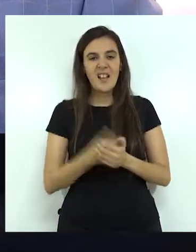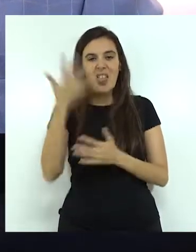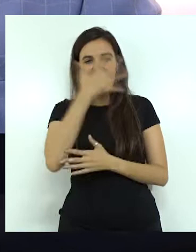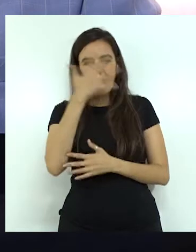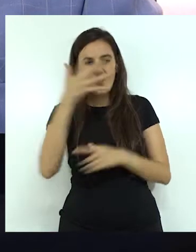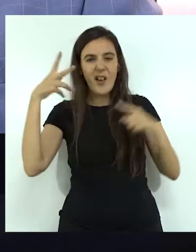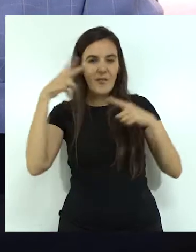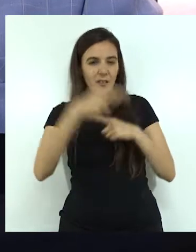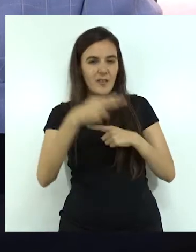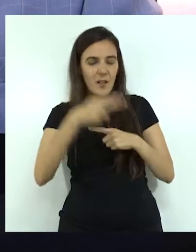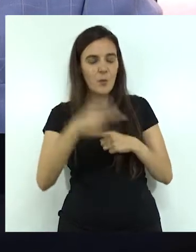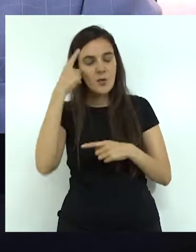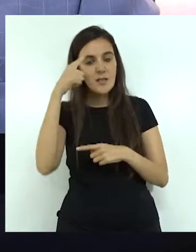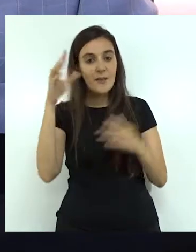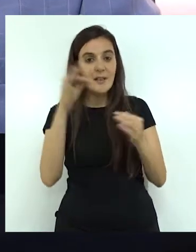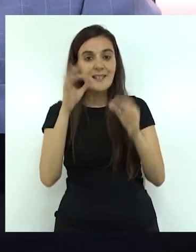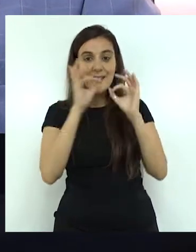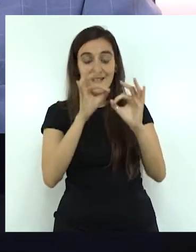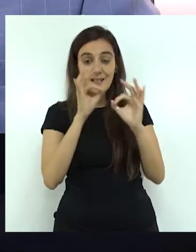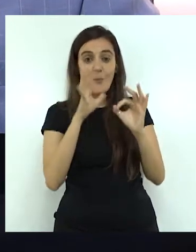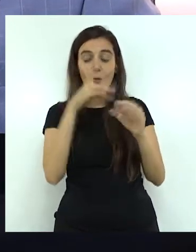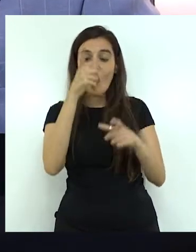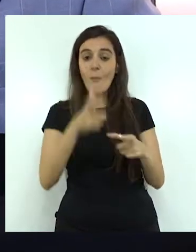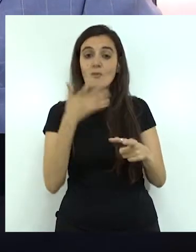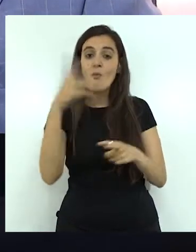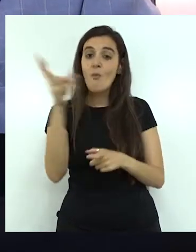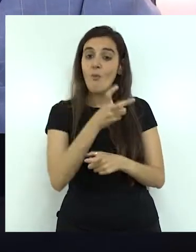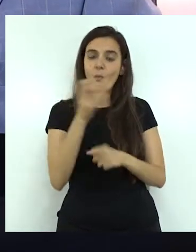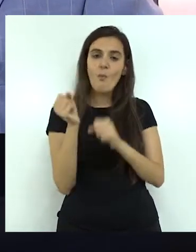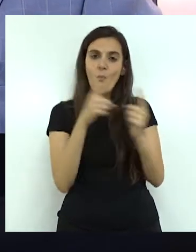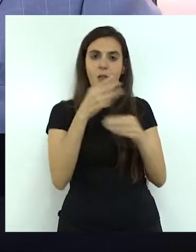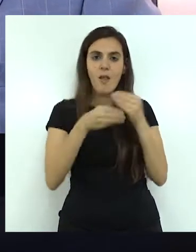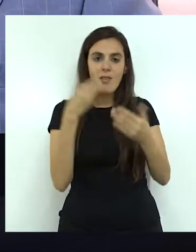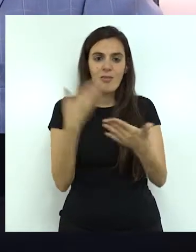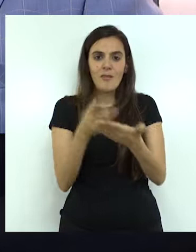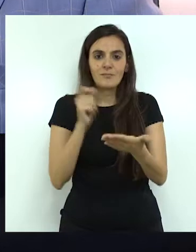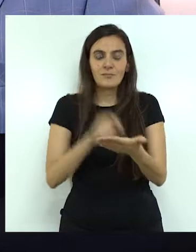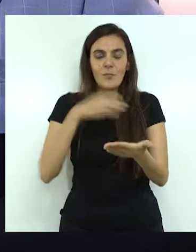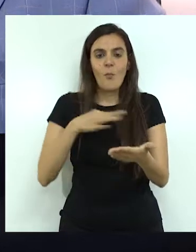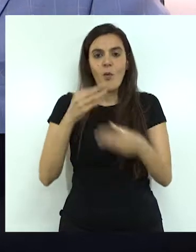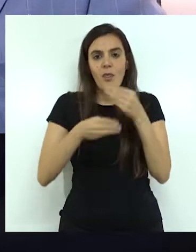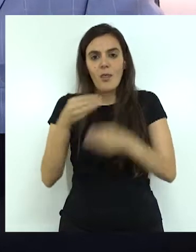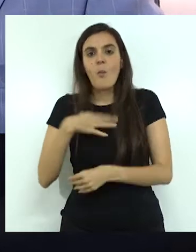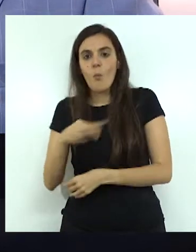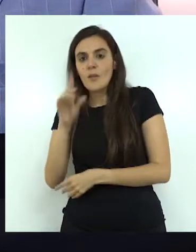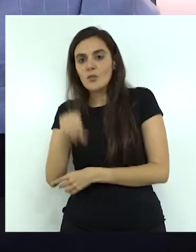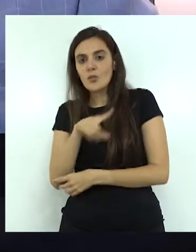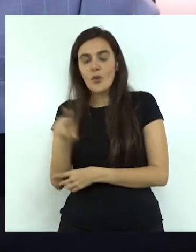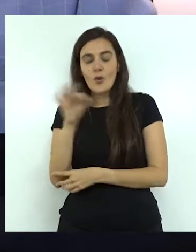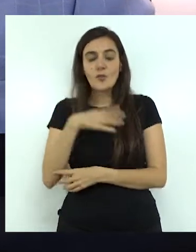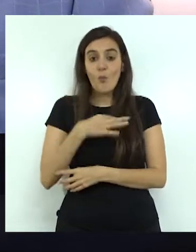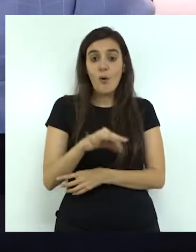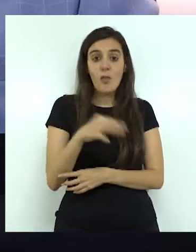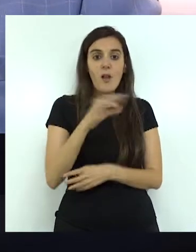sabemos exactamente en el momento que una persona viene aquí hace una transferencia inmediatamente la decimos y es posible hacerla o no es posible si no es posible hacerla le indicamos